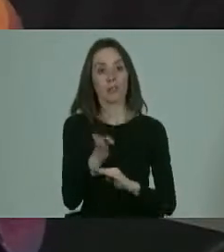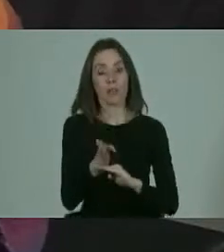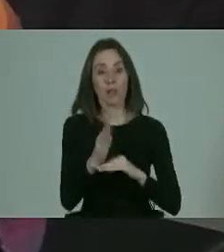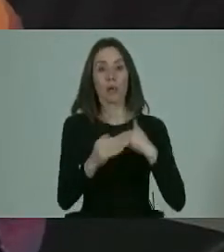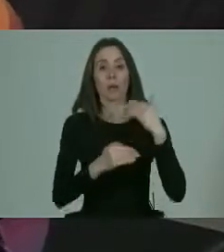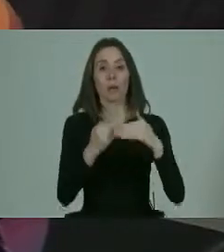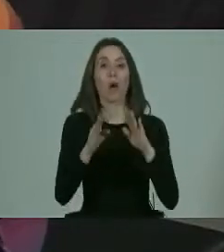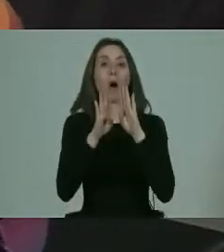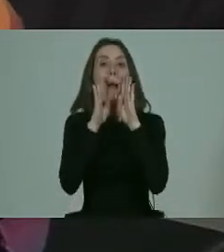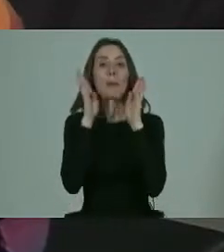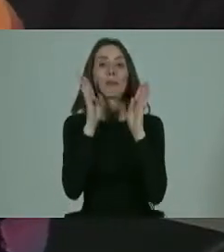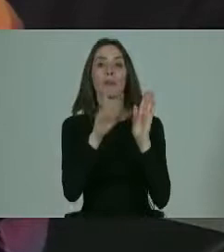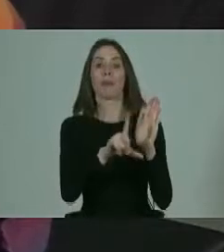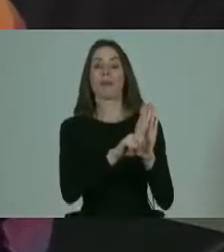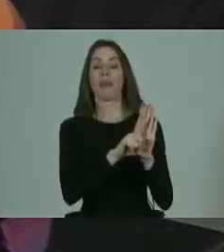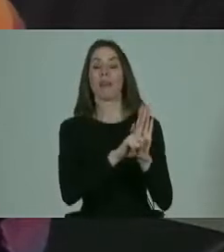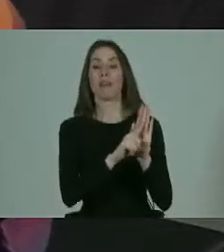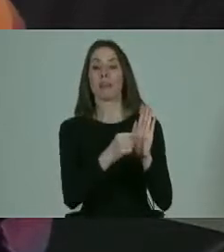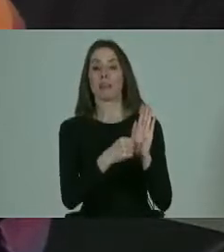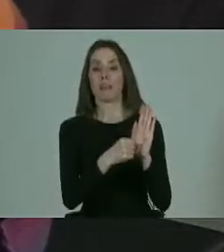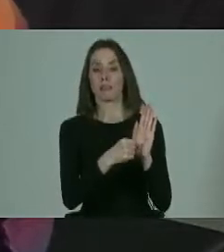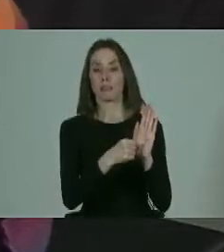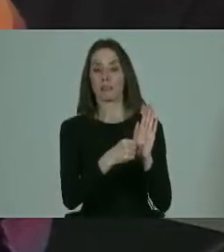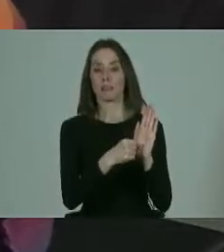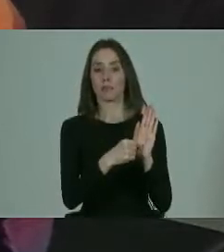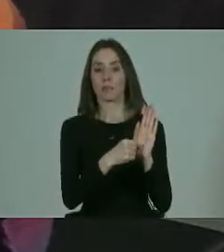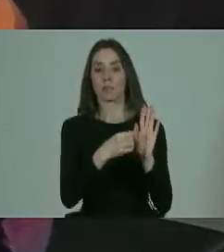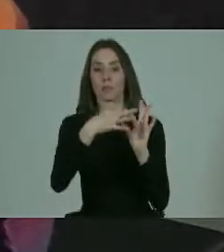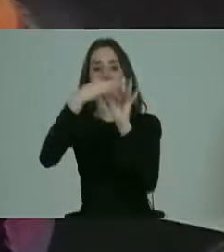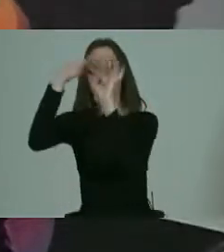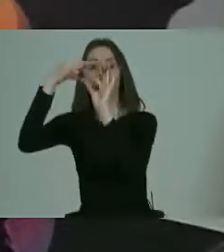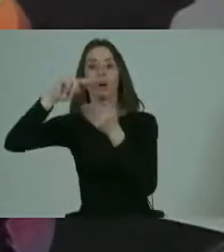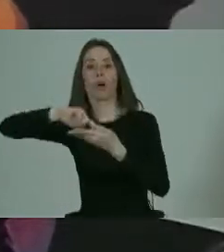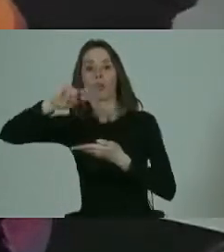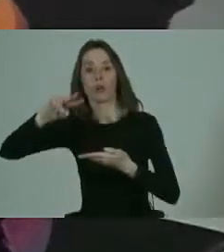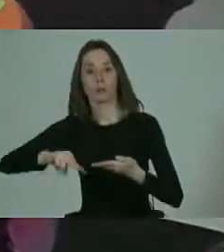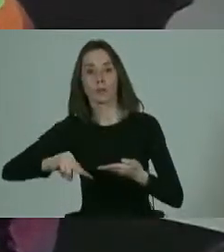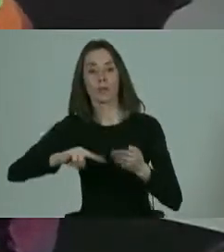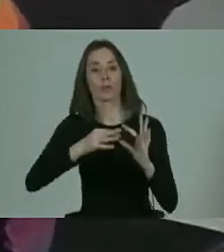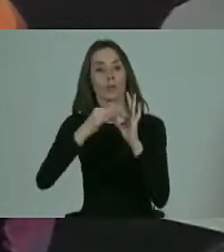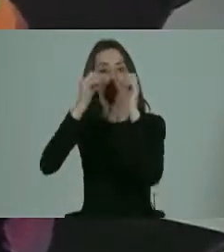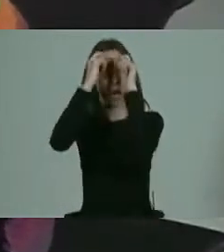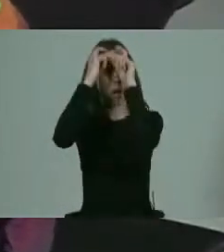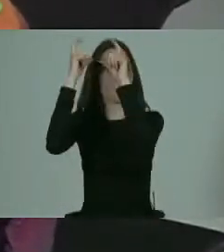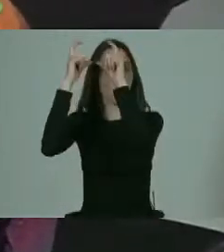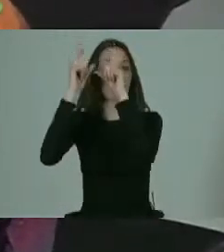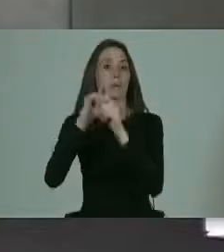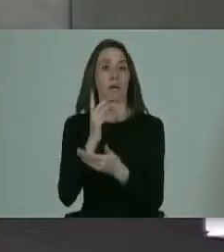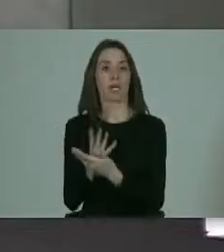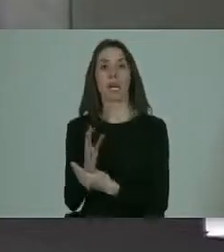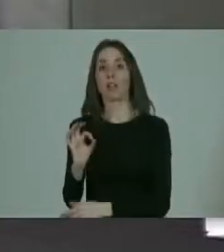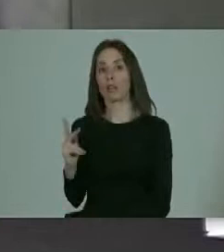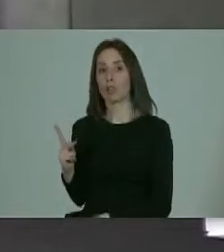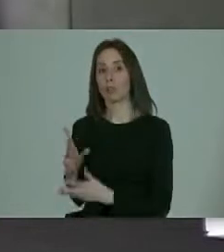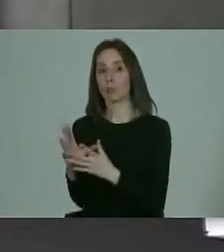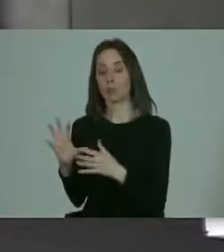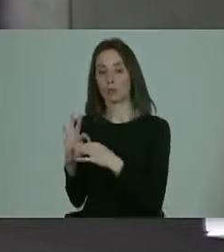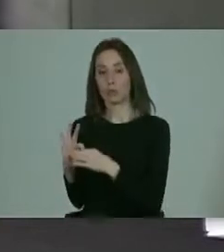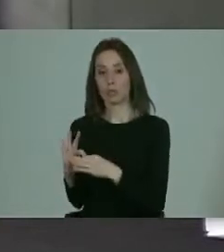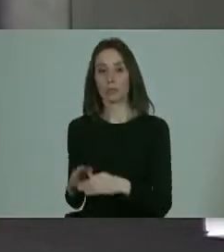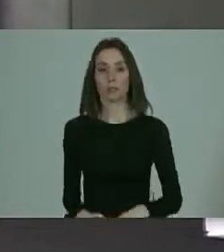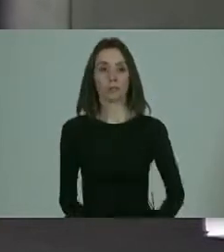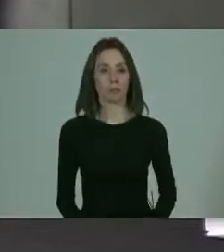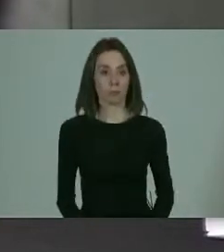actualizando nuestra legislación en torno a la convención en torno al paradigma existente porque muchas gracias